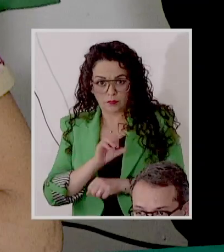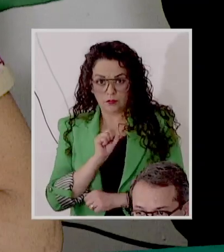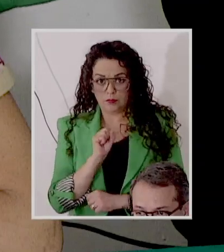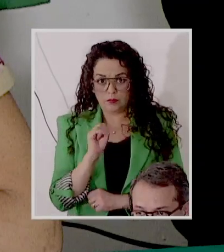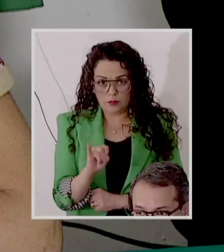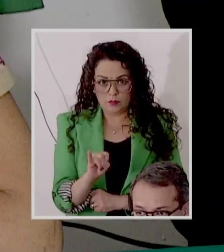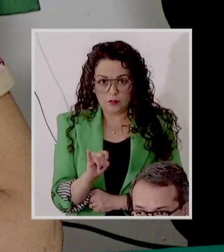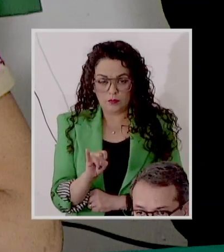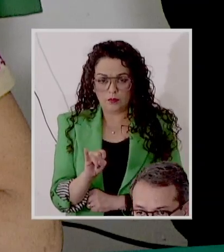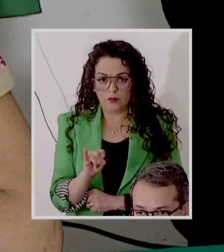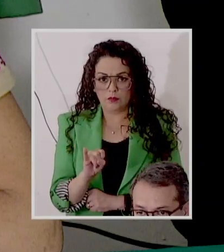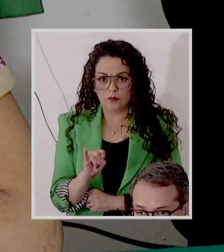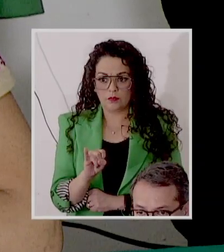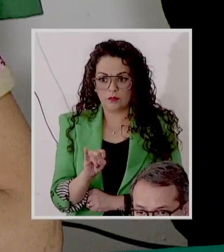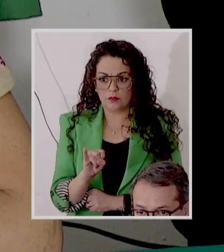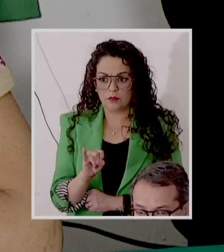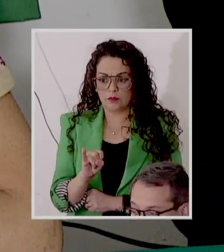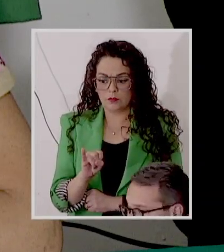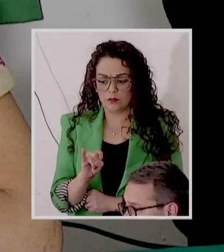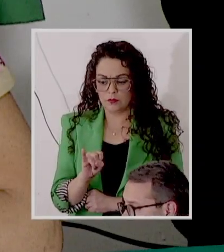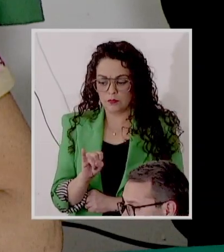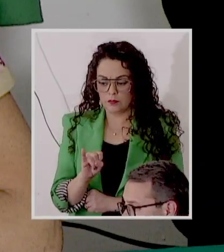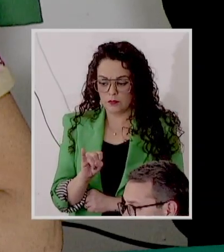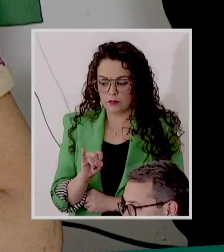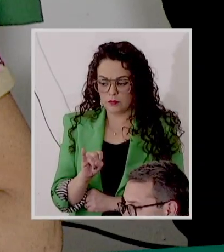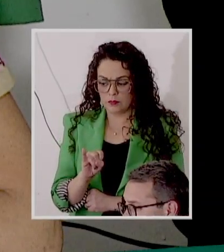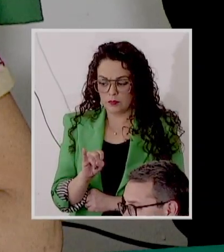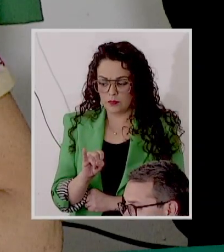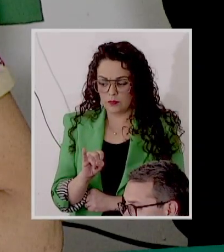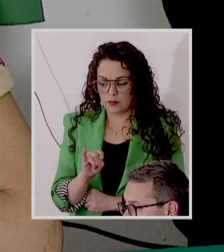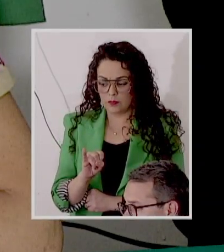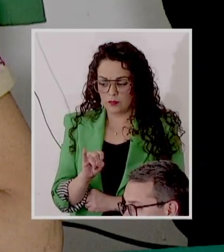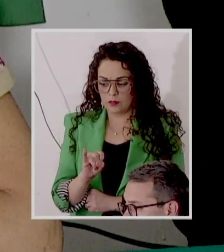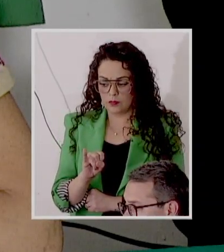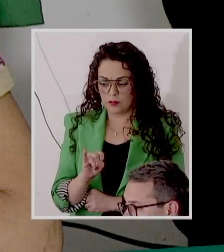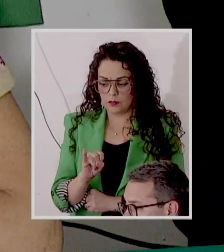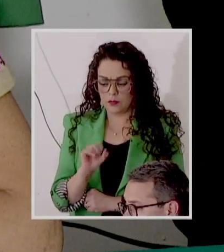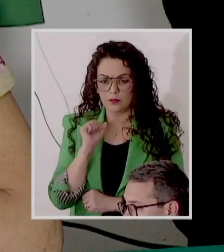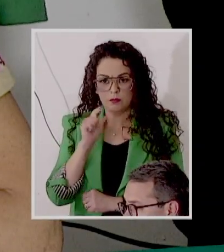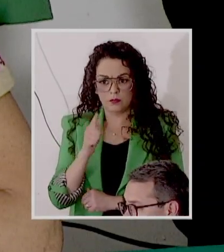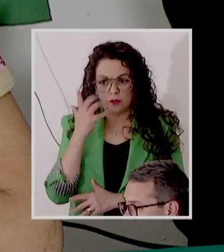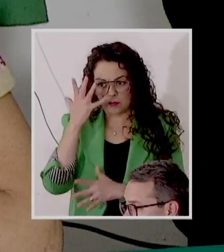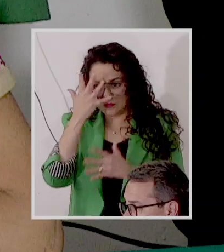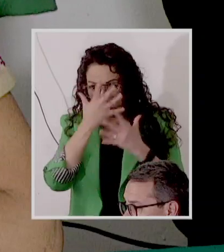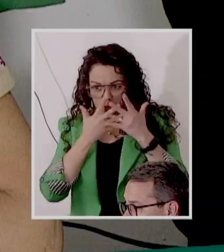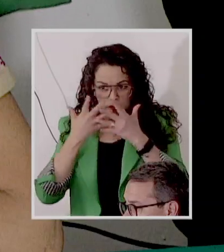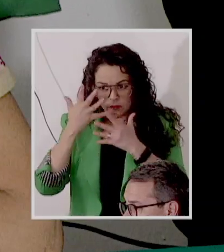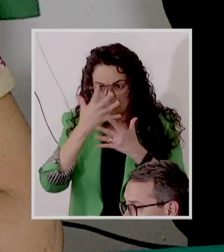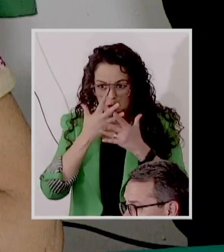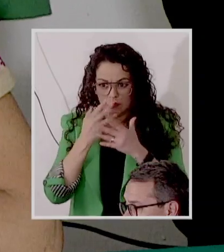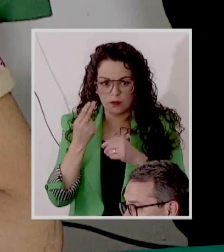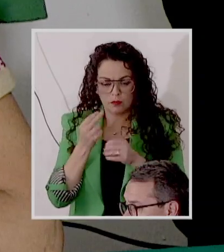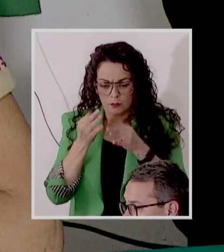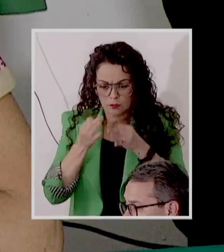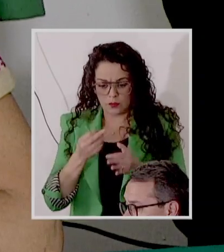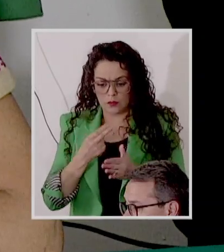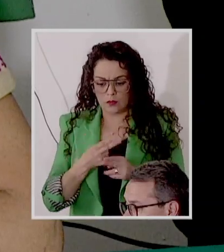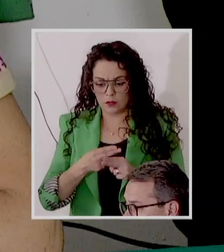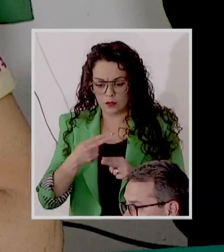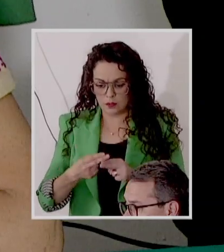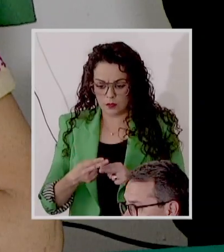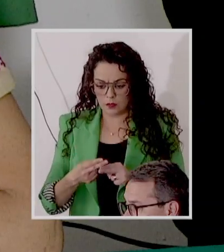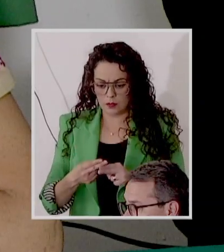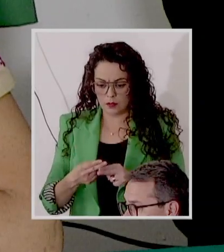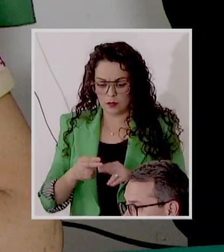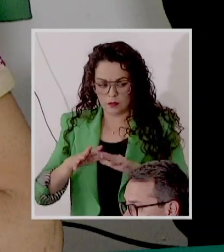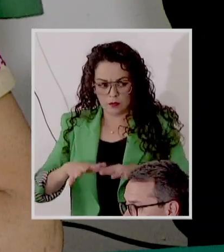una definición que evitará confusiones e imprecisiones hasta en tanto el Pleno decida aprobar